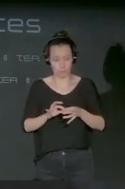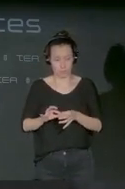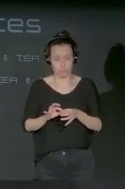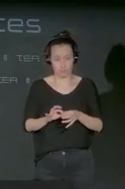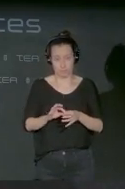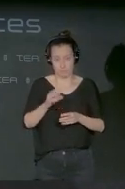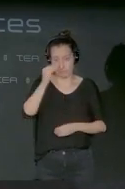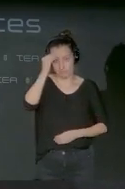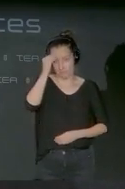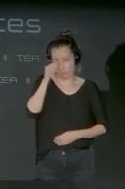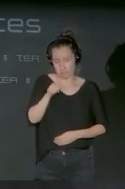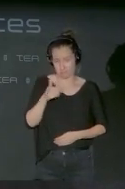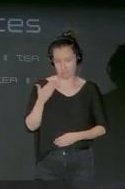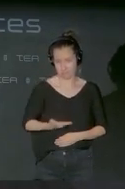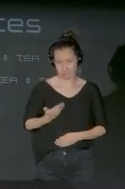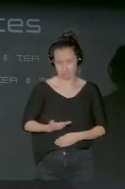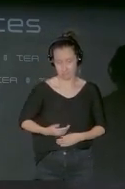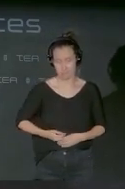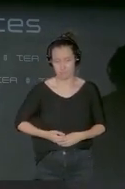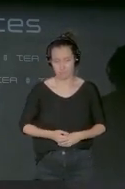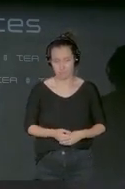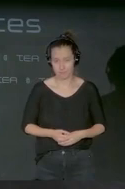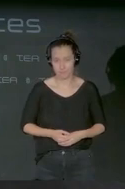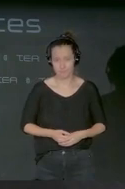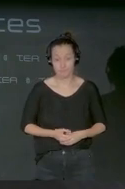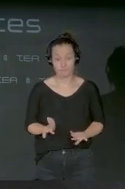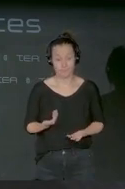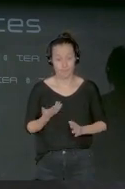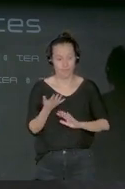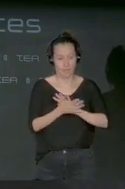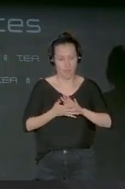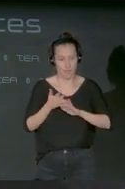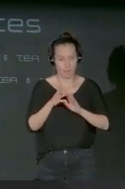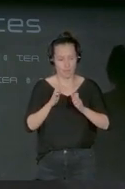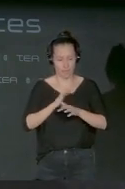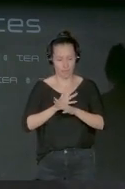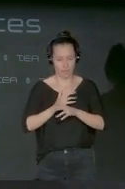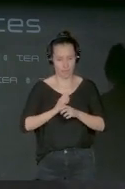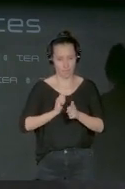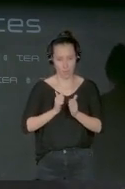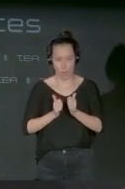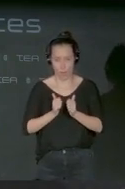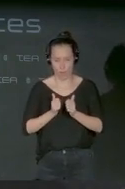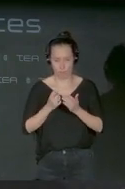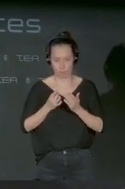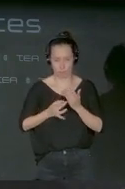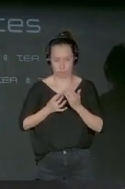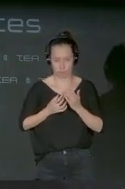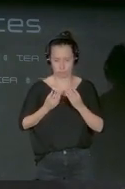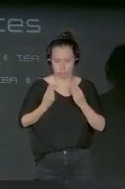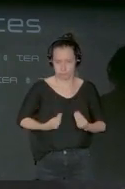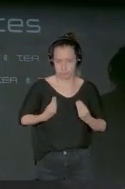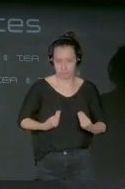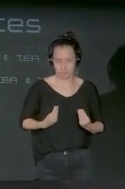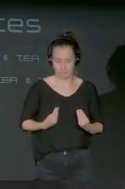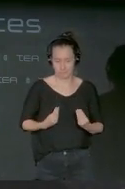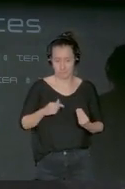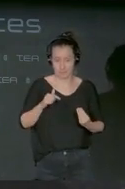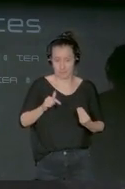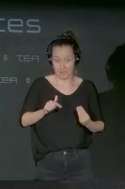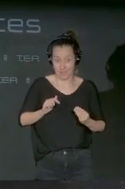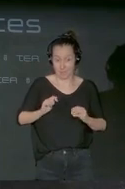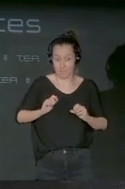que es fundamental. Y hablando de esa potencialidad, hablando de que estamos al principio de